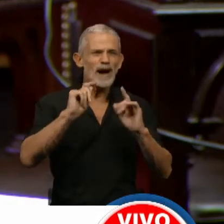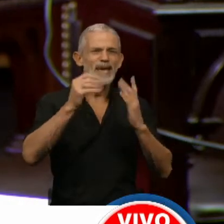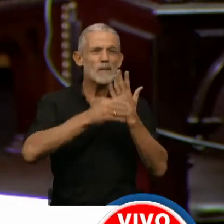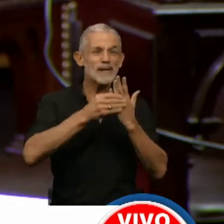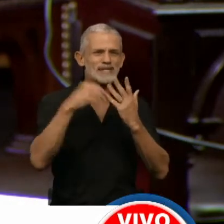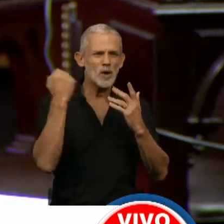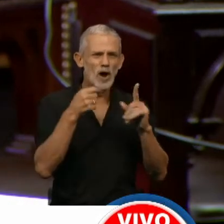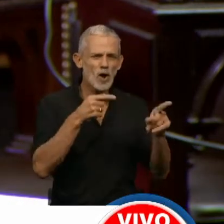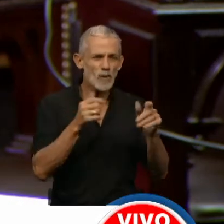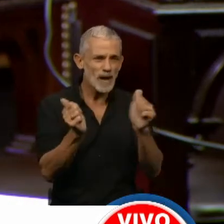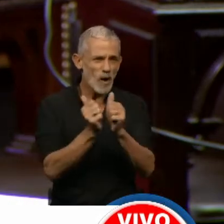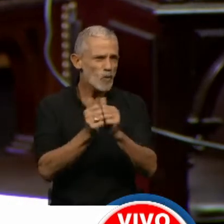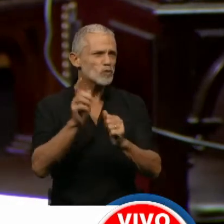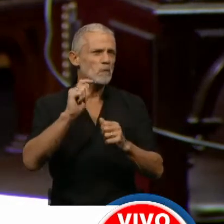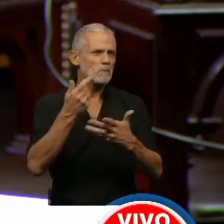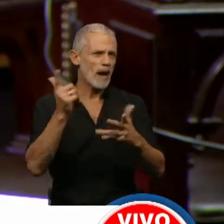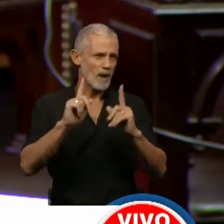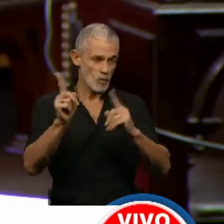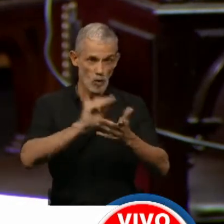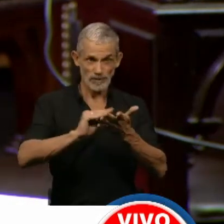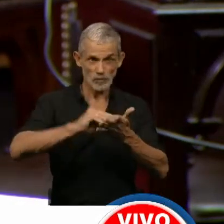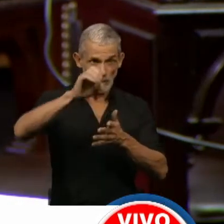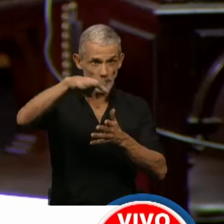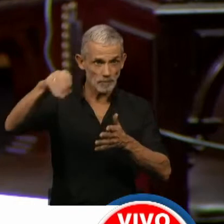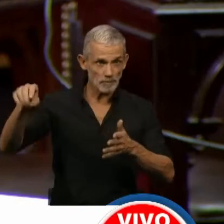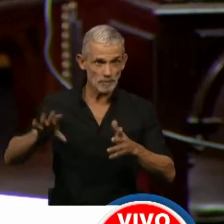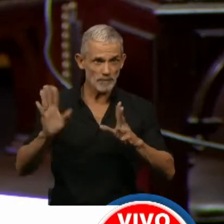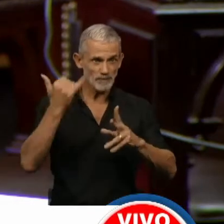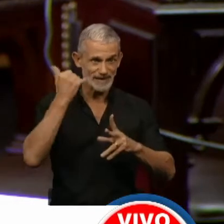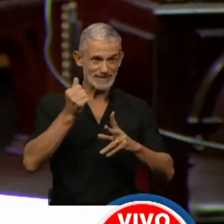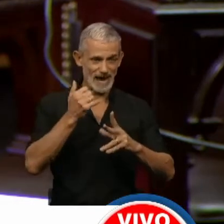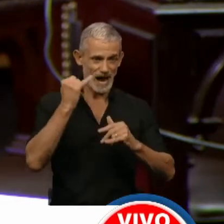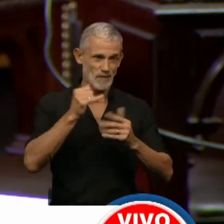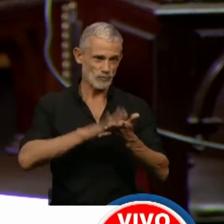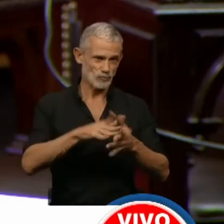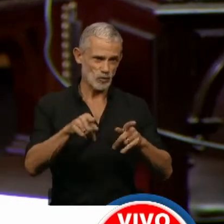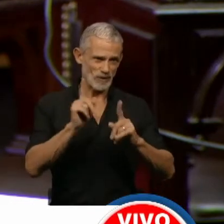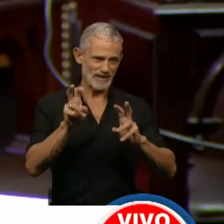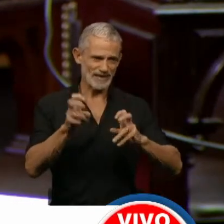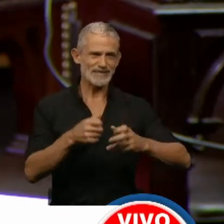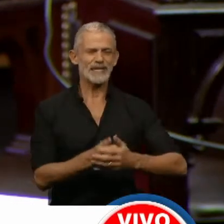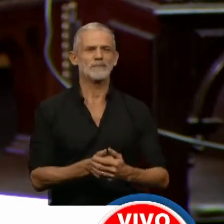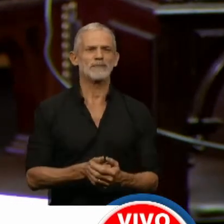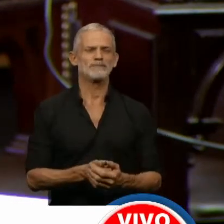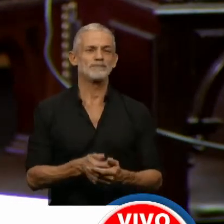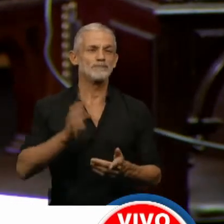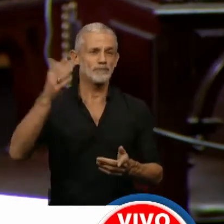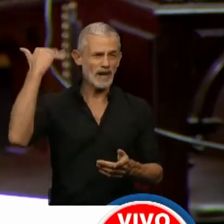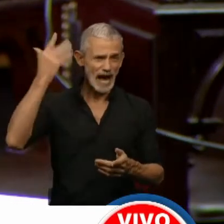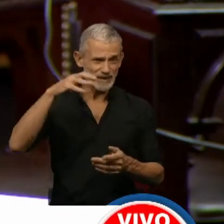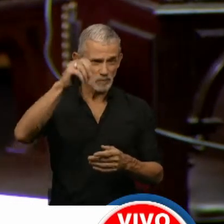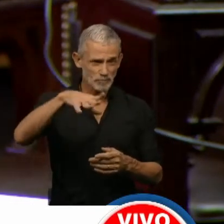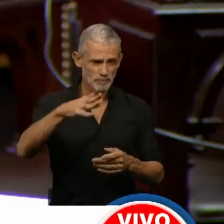de Economía, acompañado por algunos de los que están hoy presentes, ya que se hizo mención en algún momento los que estuvimos presentes en otra